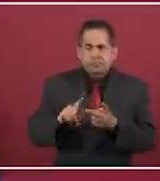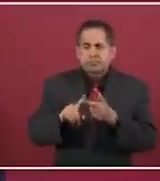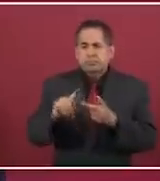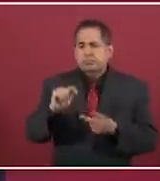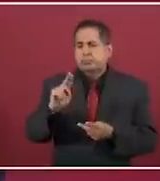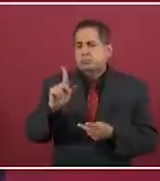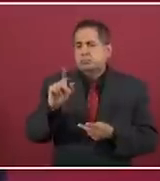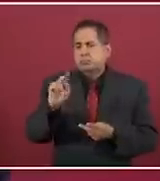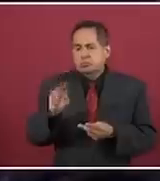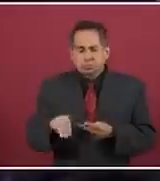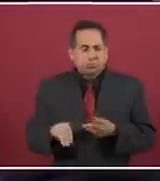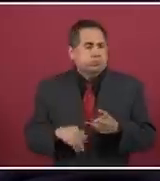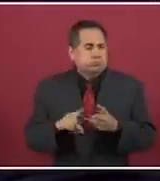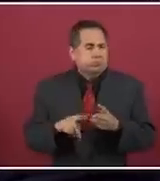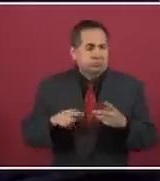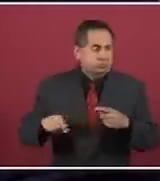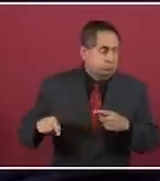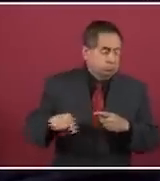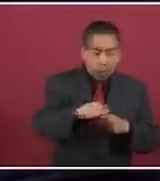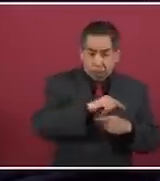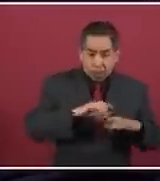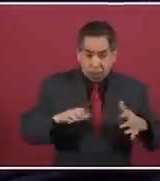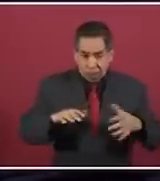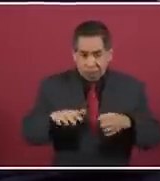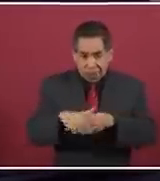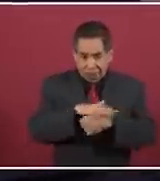Tulum, esa zona